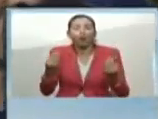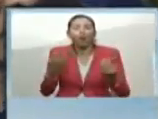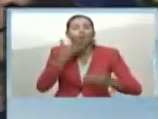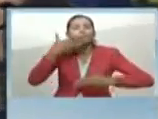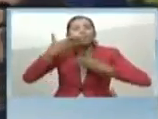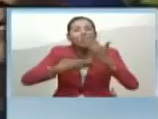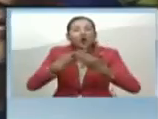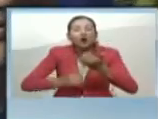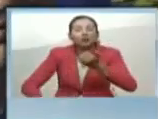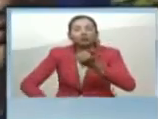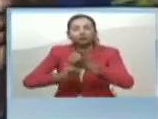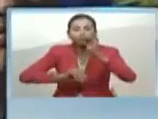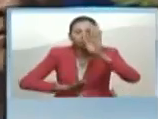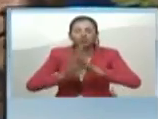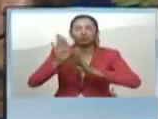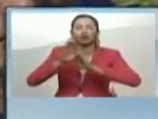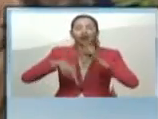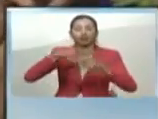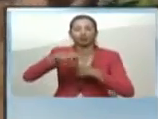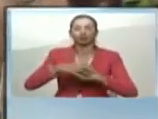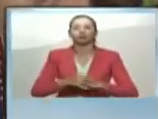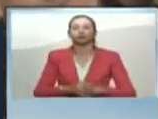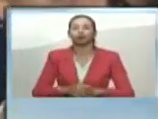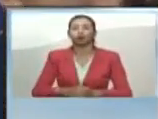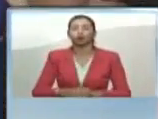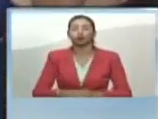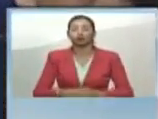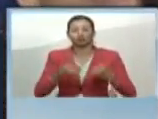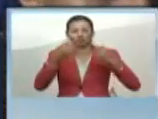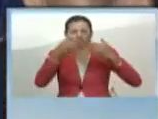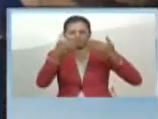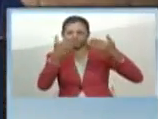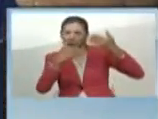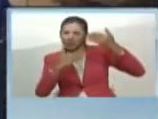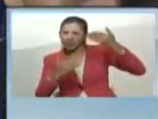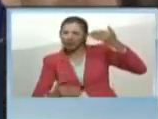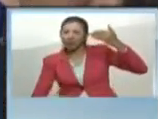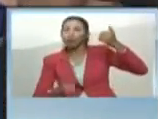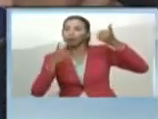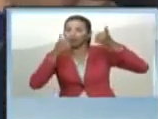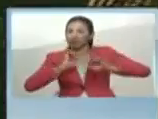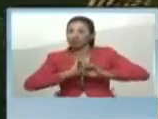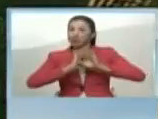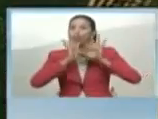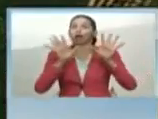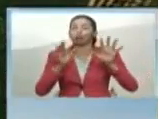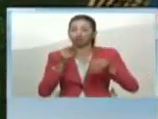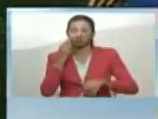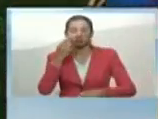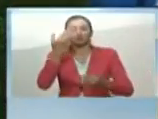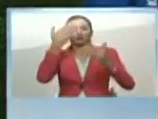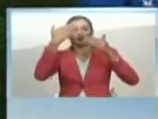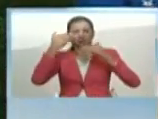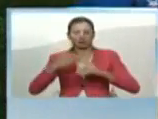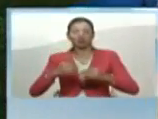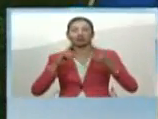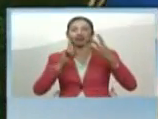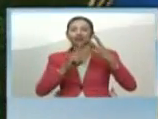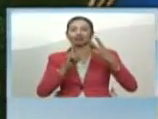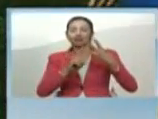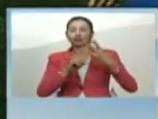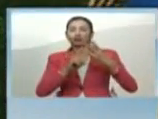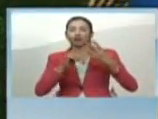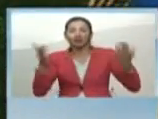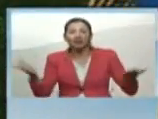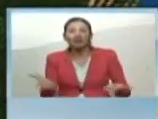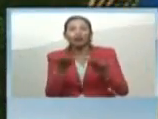proceso revolucionario? Y también lanzan 2 líneas bien precisas. Tercer lugar, reimpulso. ¿Qué